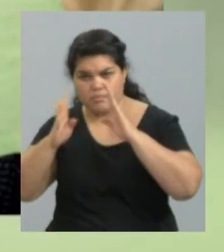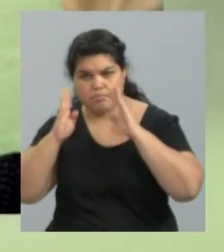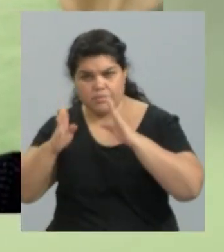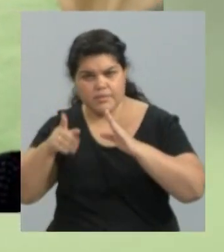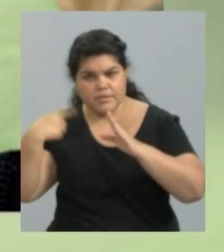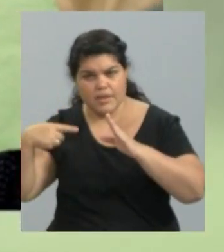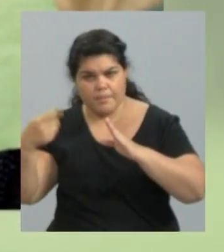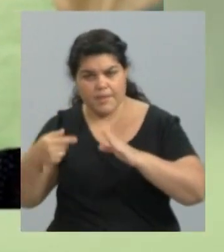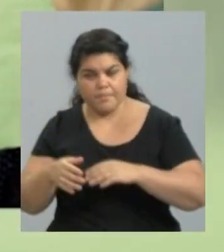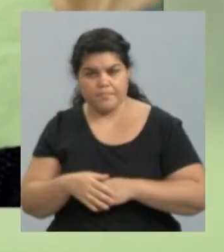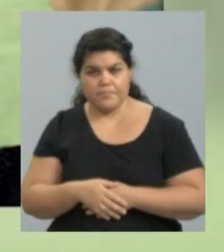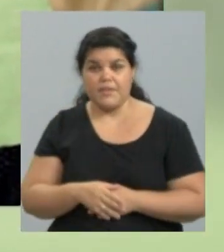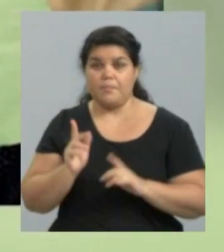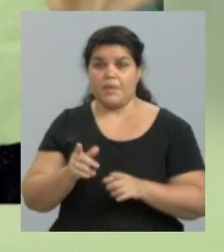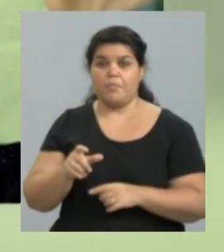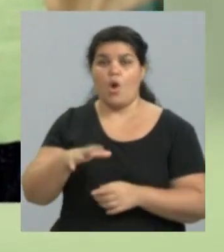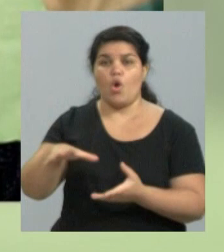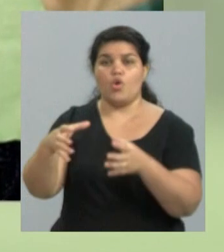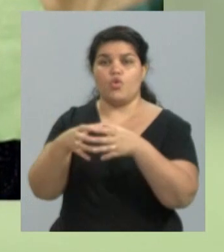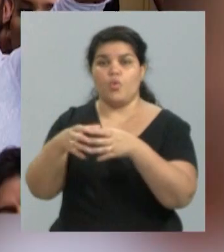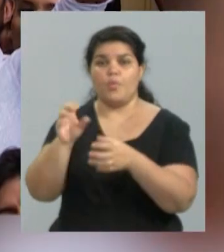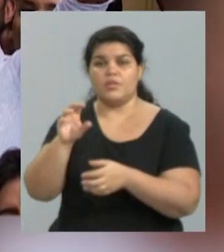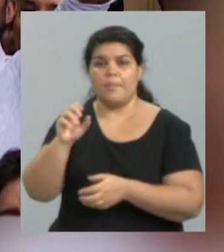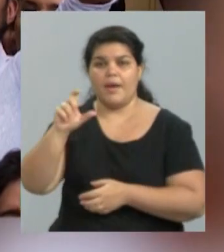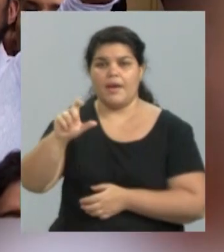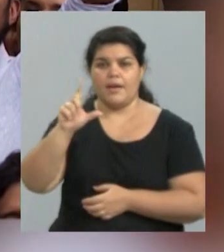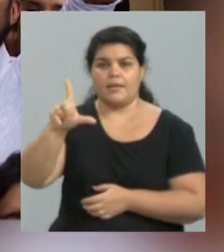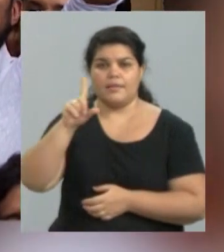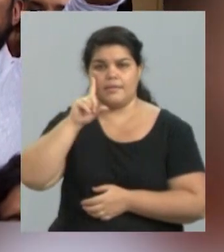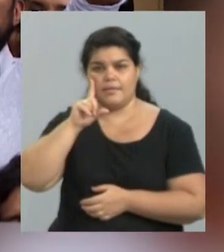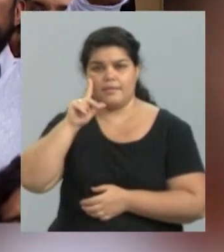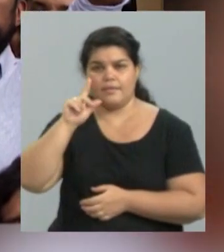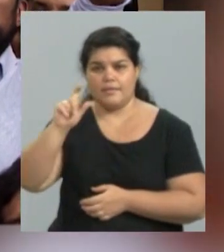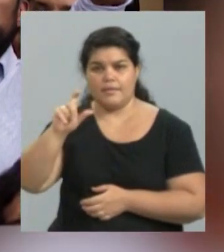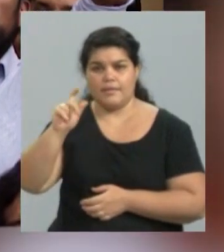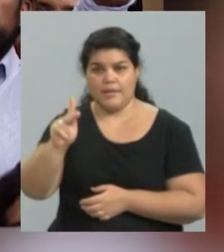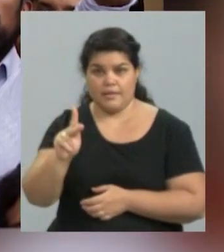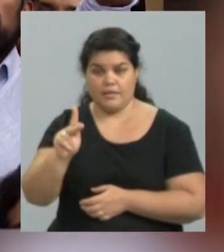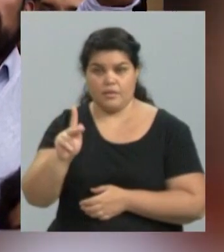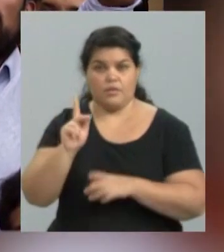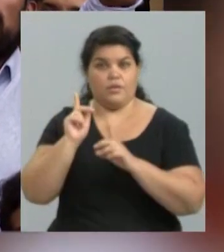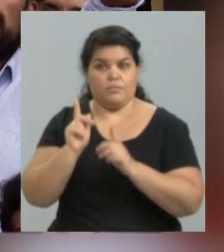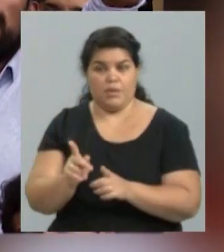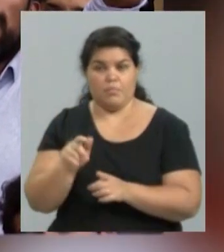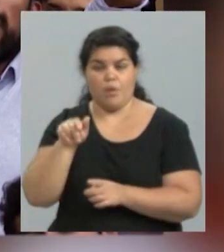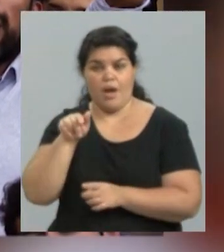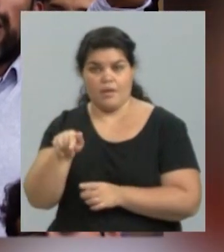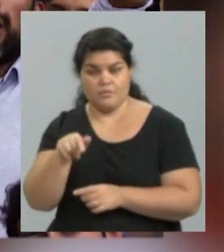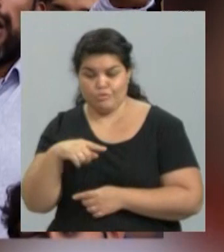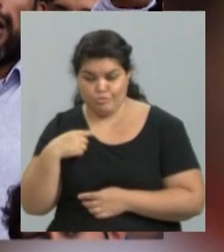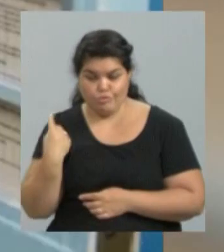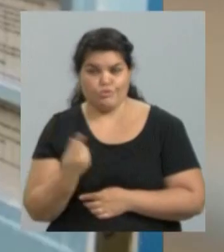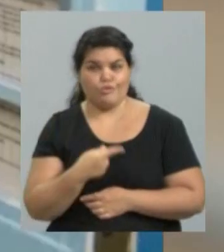digo esto, desde la CLIC, cuando empezamos a armar la CLIC y a militar en la CLIC, digamos, puntualizamos